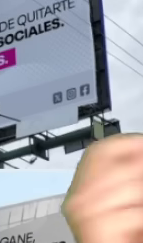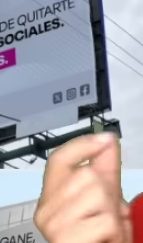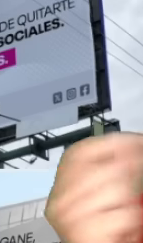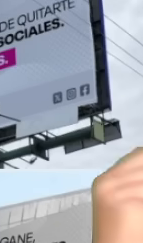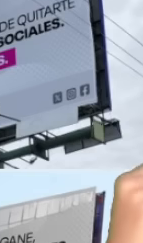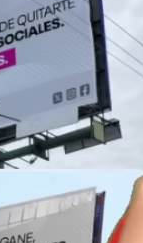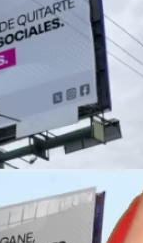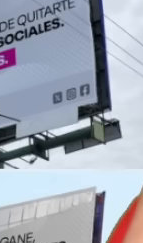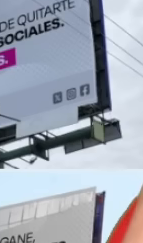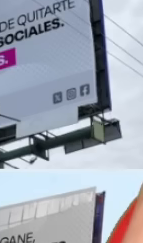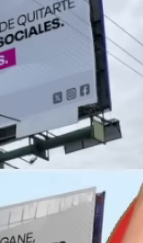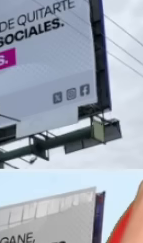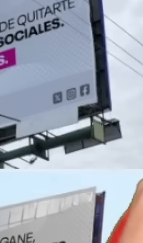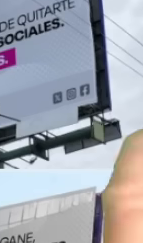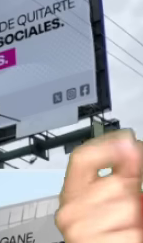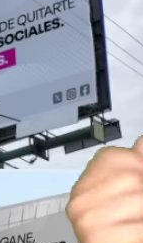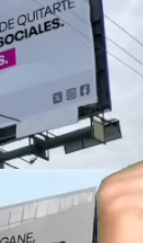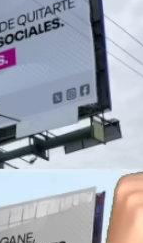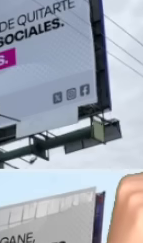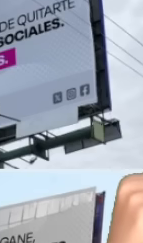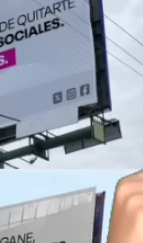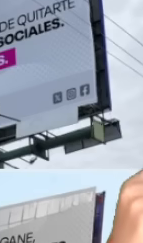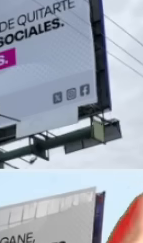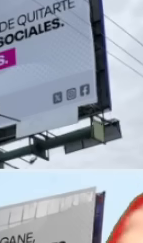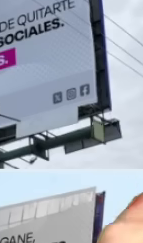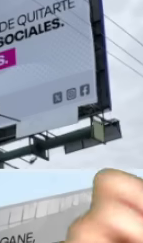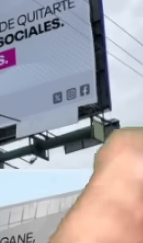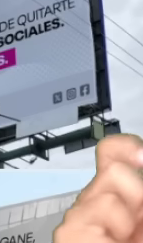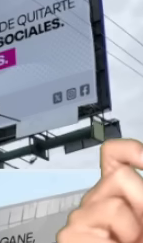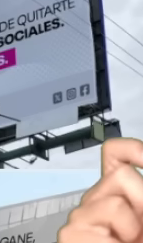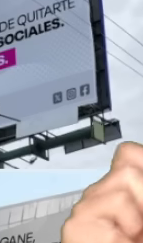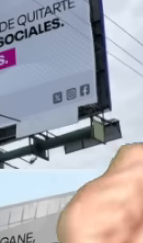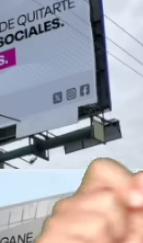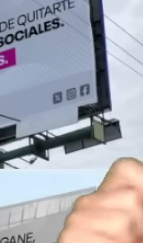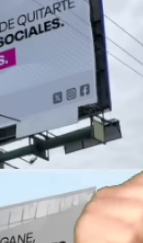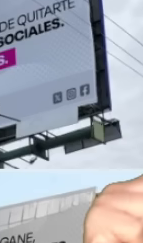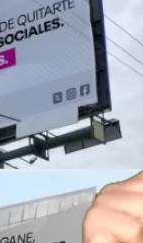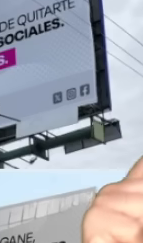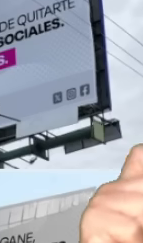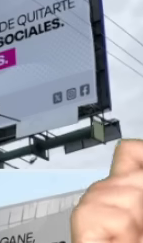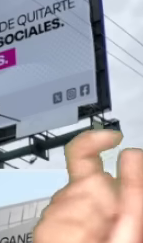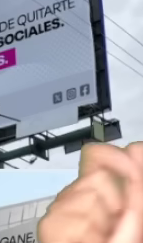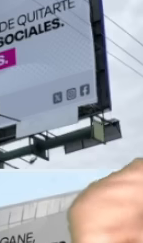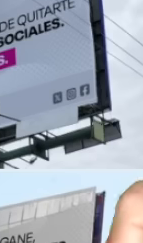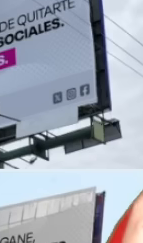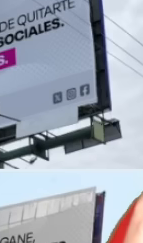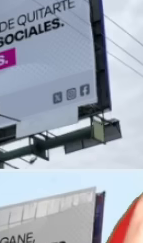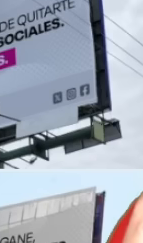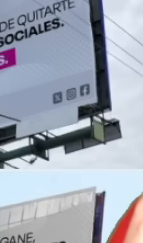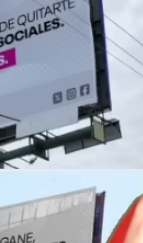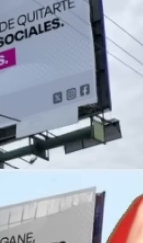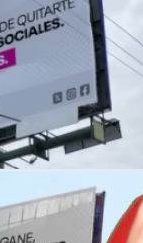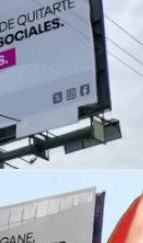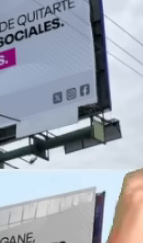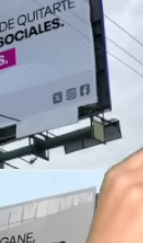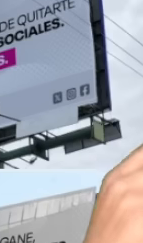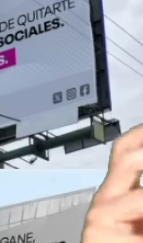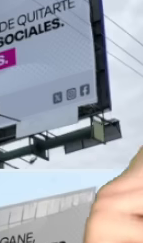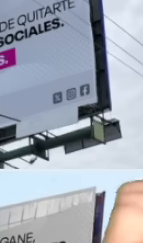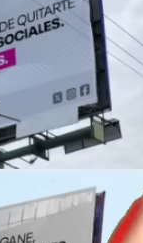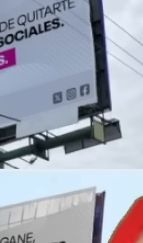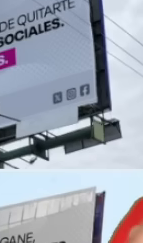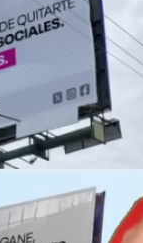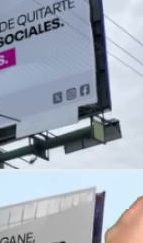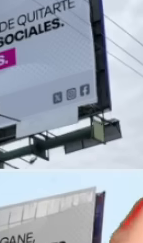pues el que se puso vivo hoy y es el que rápidamente va y la acusa aneline y le han